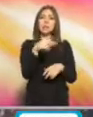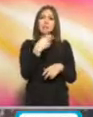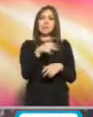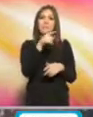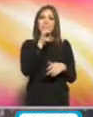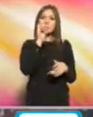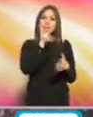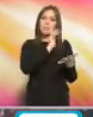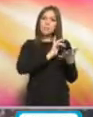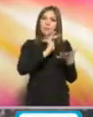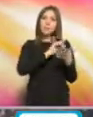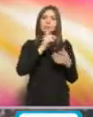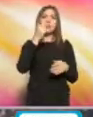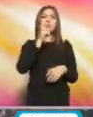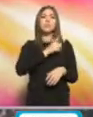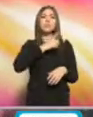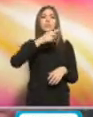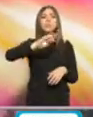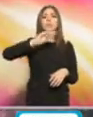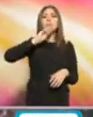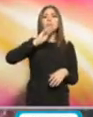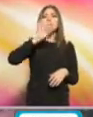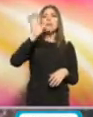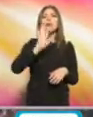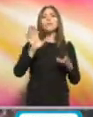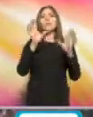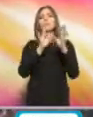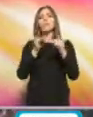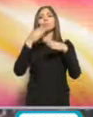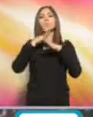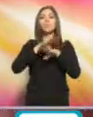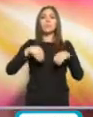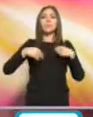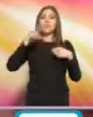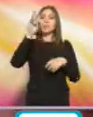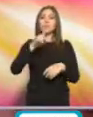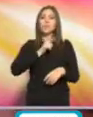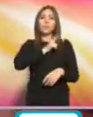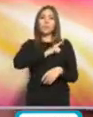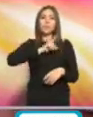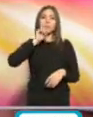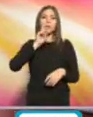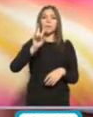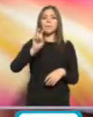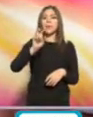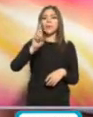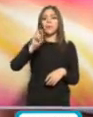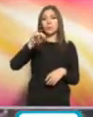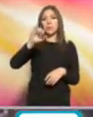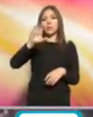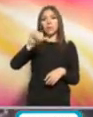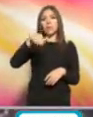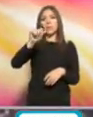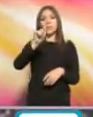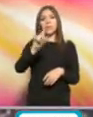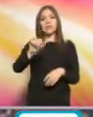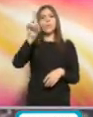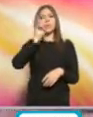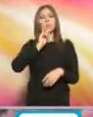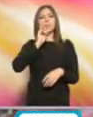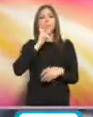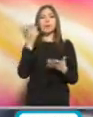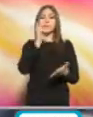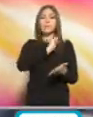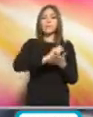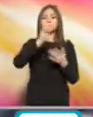no nada más de por ser mamá, sino de la vida. Me encantó. Verónica Maza Bustamante es la periodista que lo escribió, así que lo recomiendo mucho como regalo